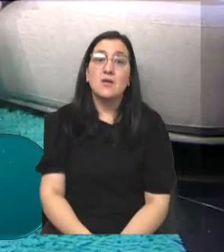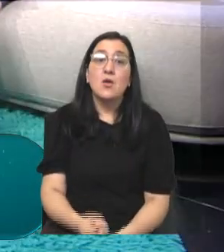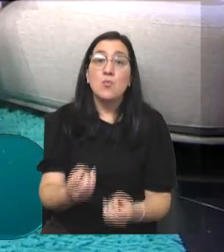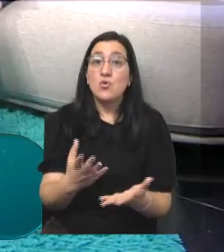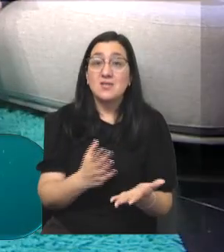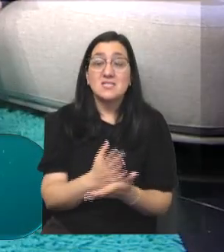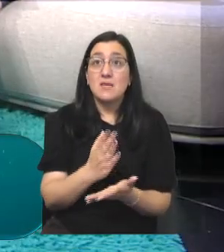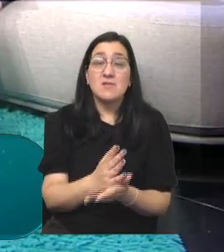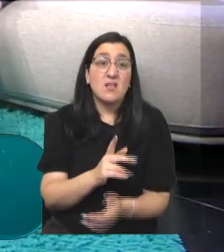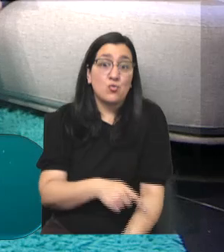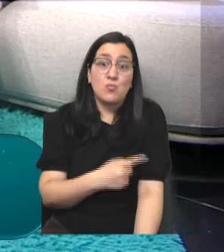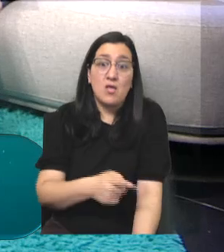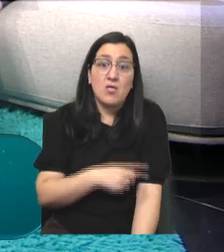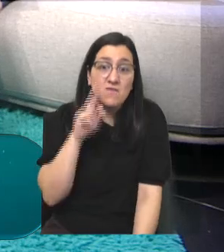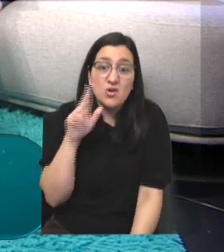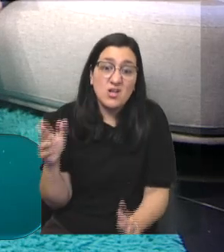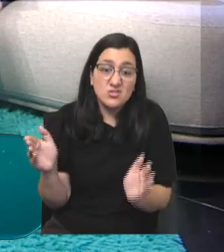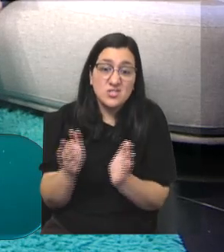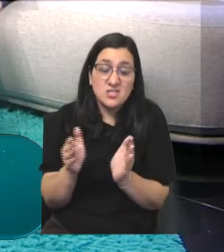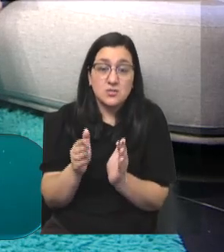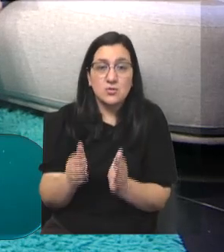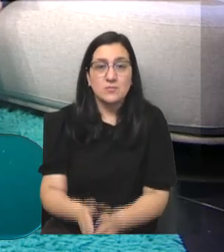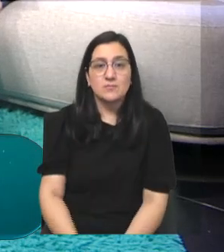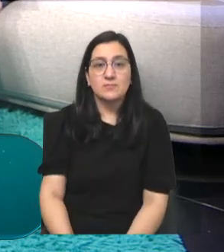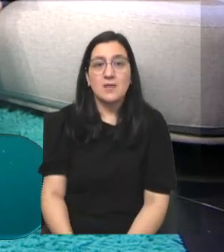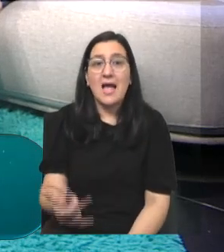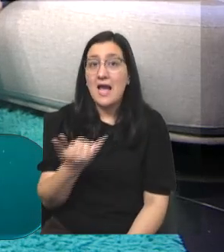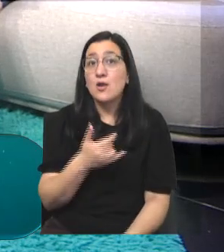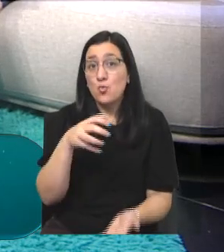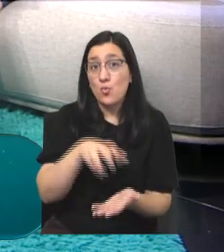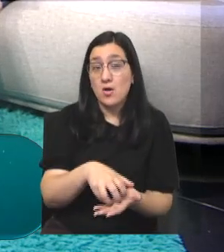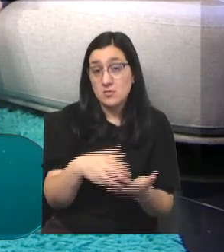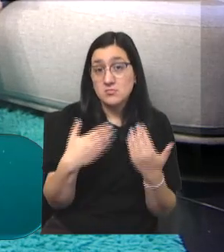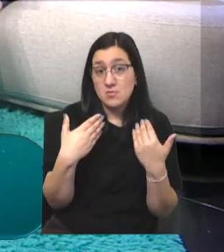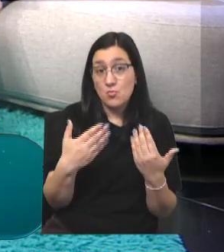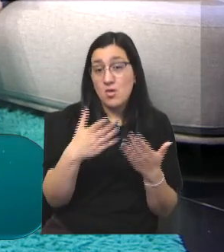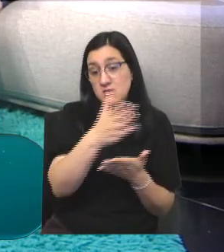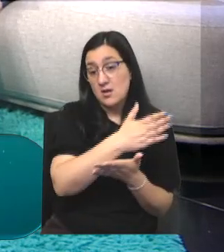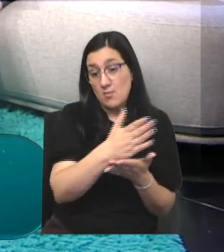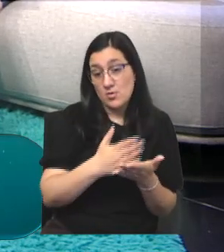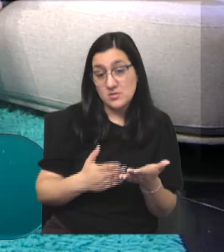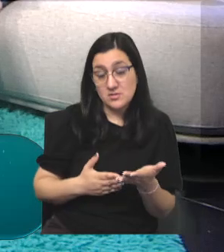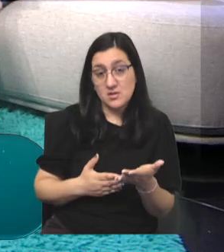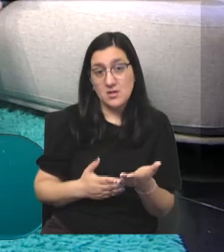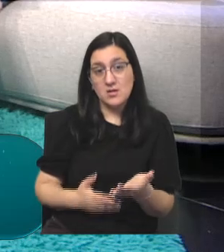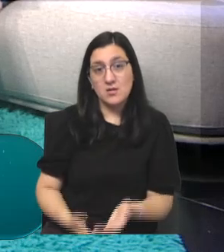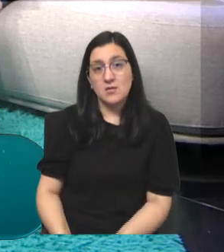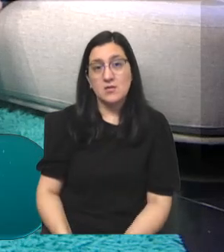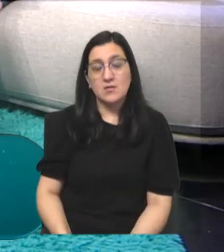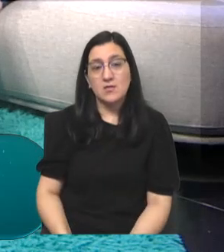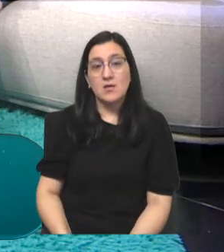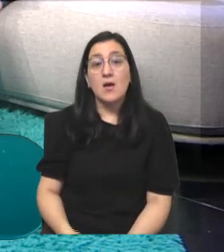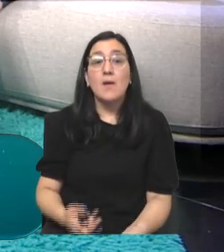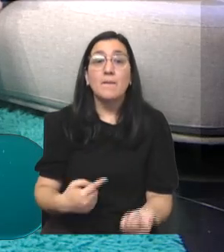y llevarla a algo más masivo, ¿no? Digo, hay lugar hoy por hoy para la poesía, ¿no? Como parece que no lo hubiera, pero